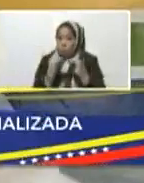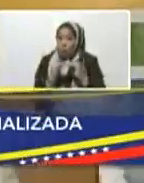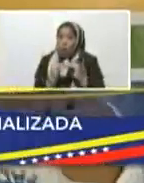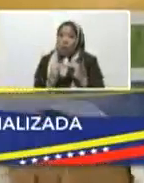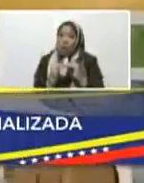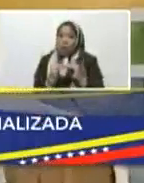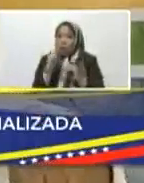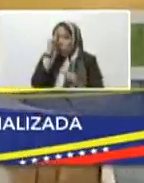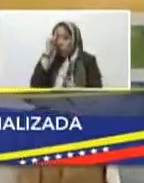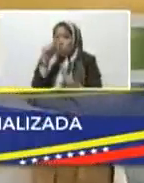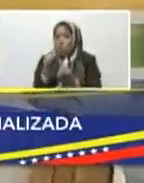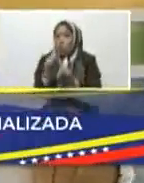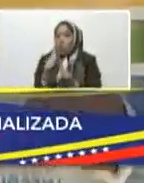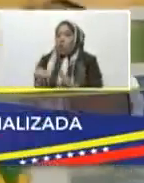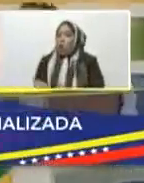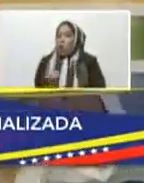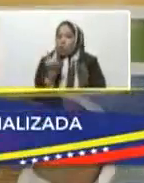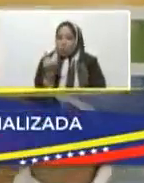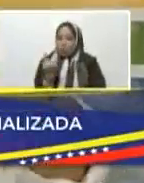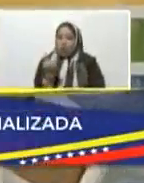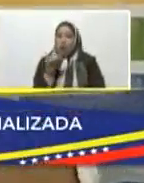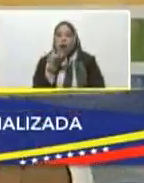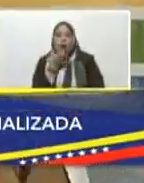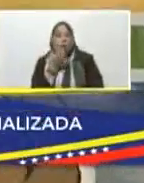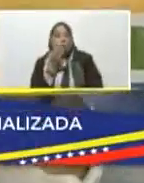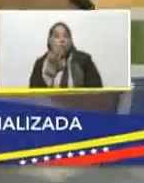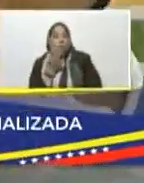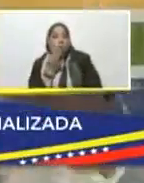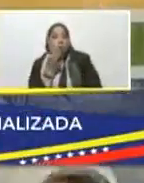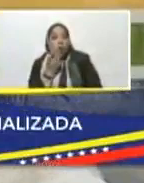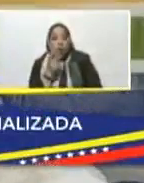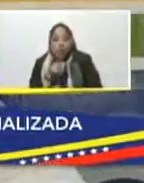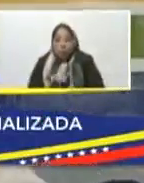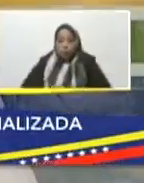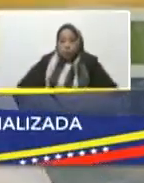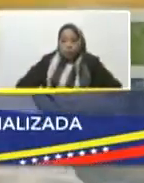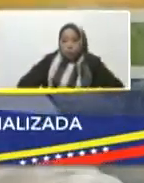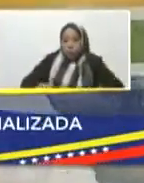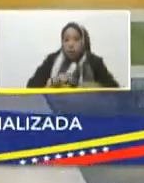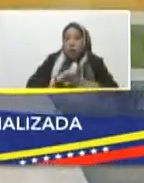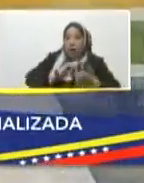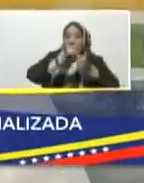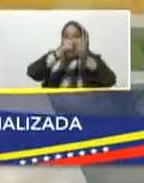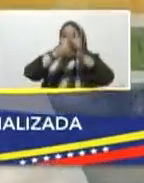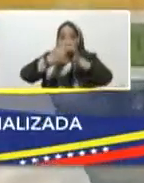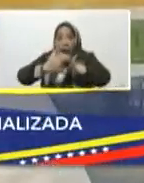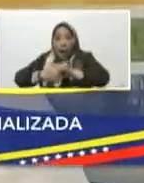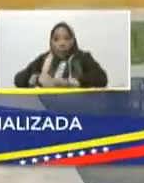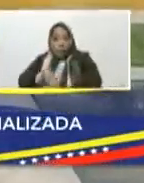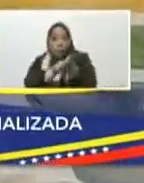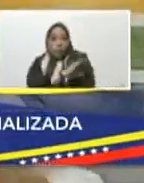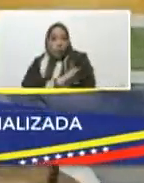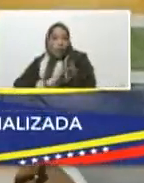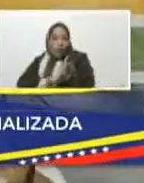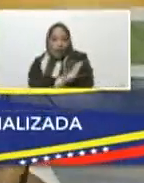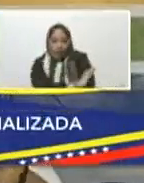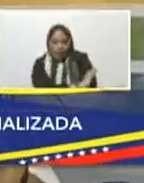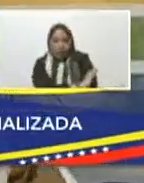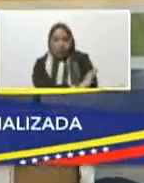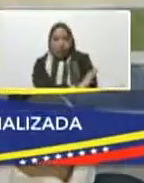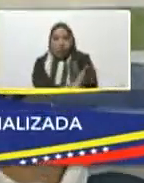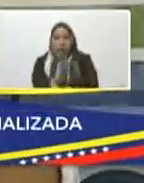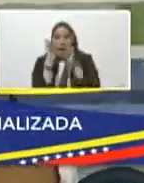dice, un objetivo de ello, presidente, es que, por ejemplo, este ambulatorio que hoy pasa a ser clínica especializada va a atender el